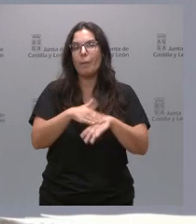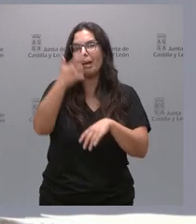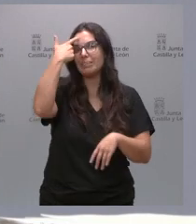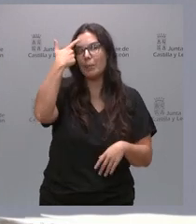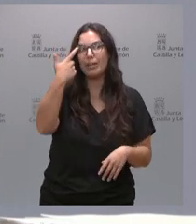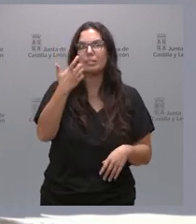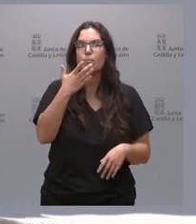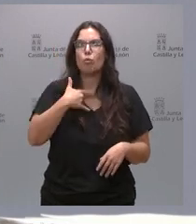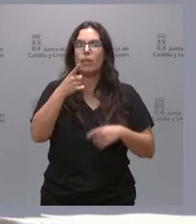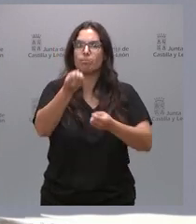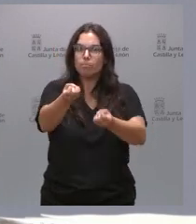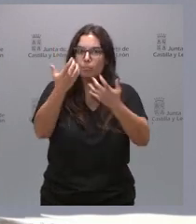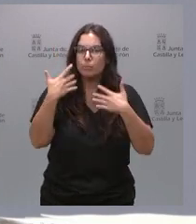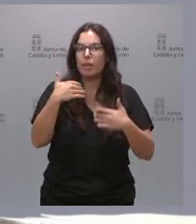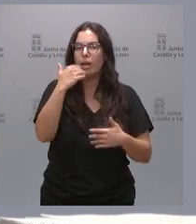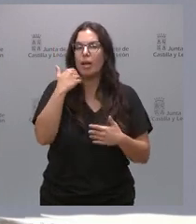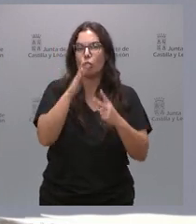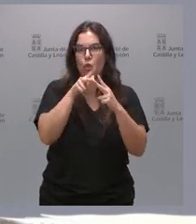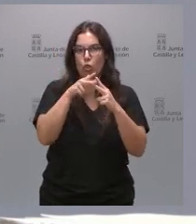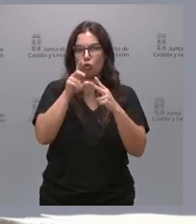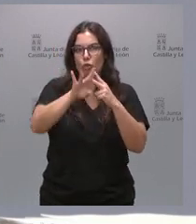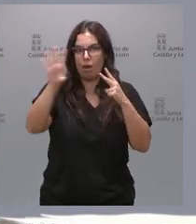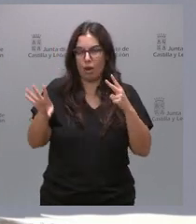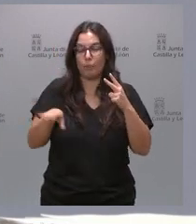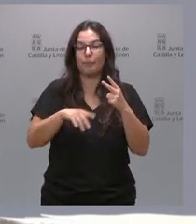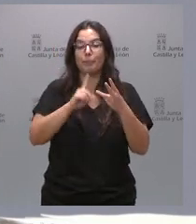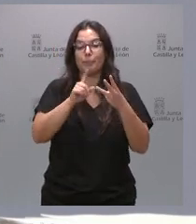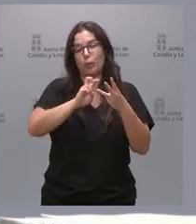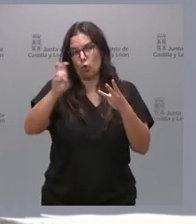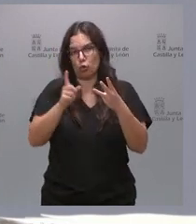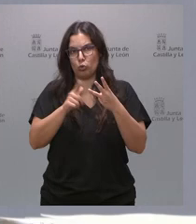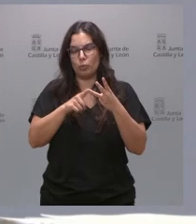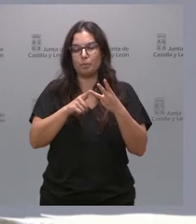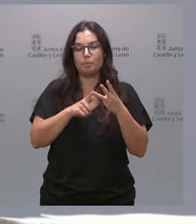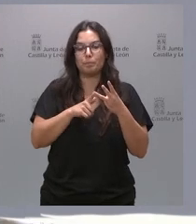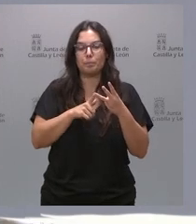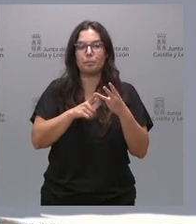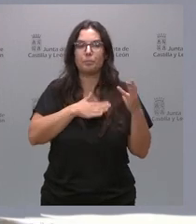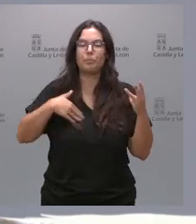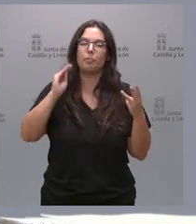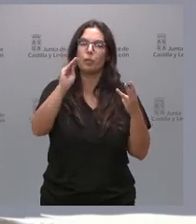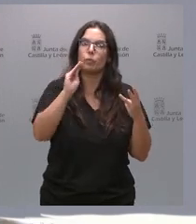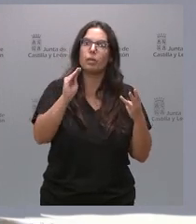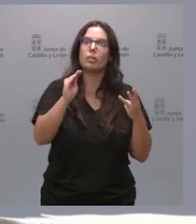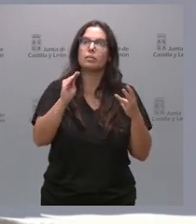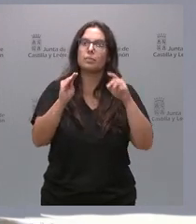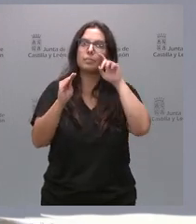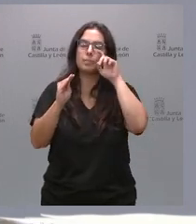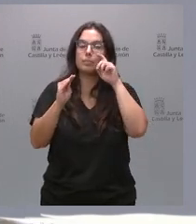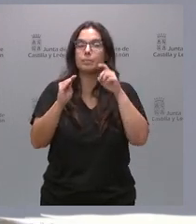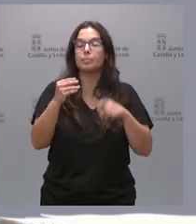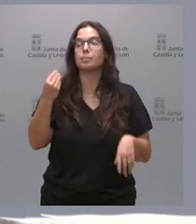si nos podía aclarar estas dos cosas y al margen de la sanidad quería preguntarle por unas declaraciones